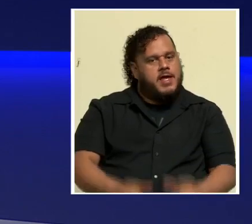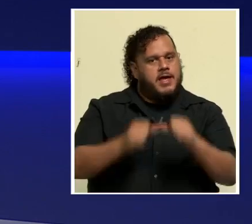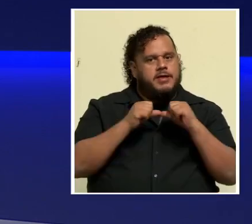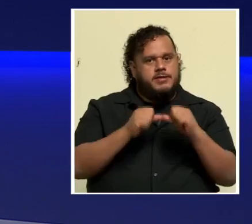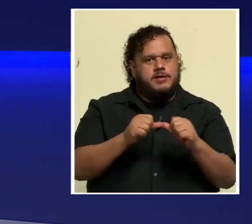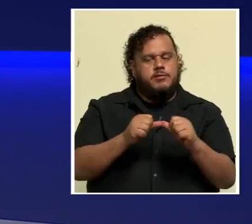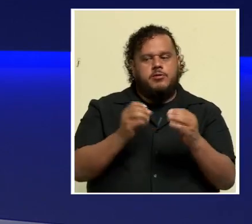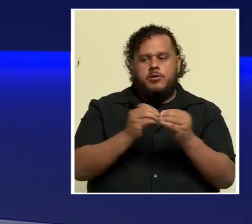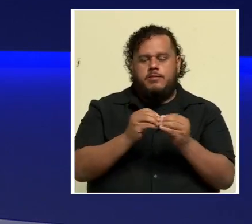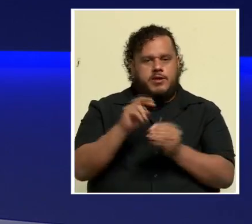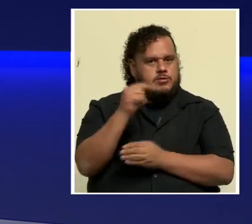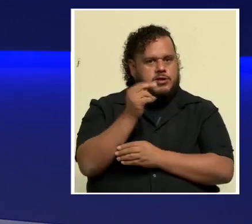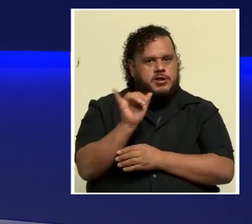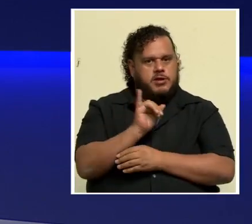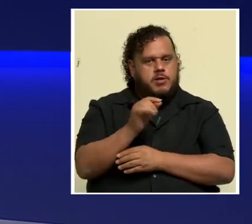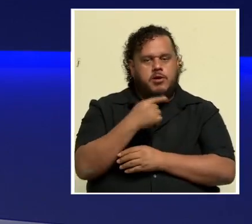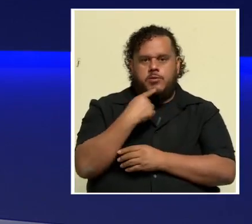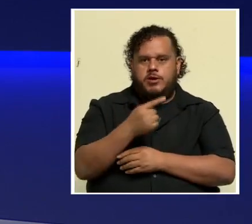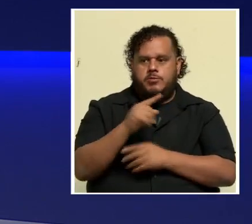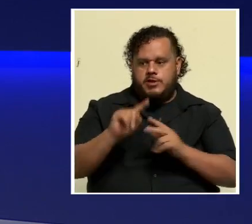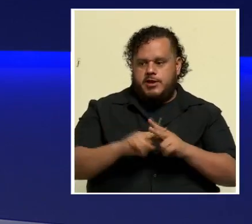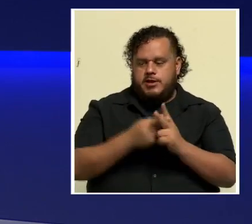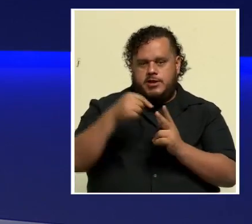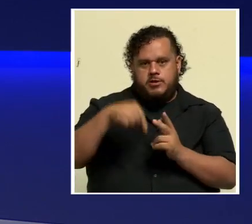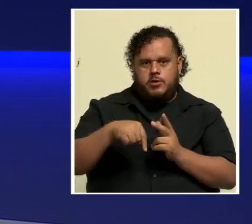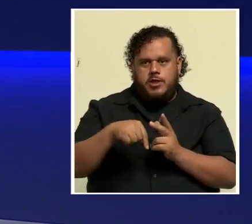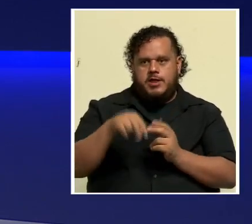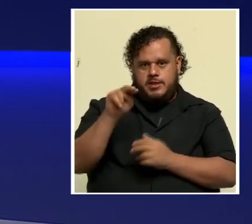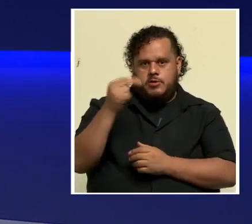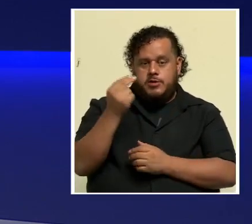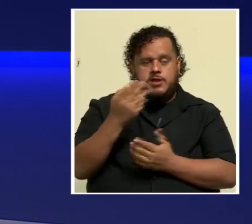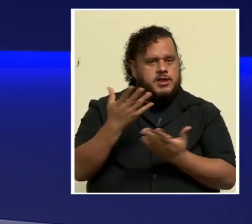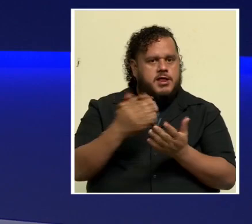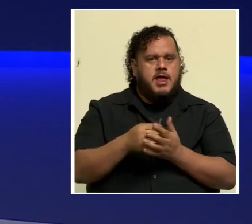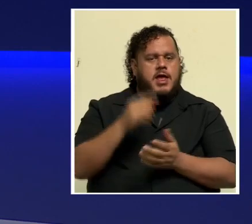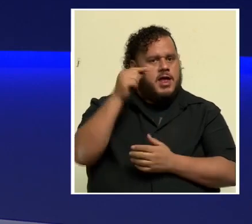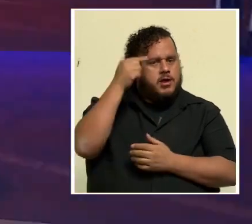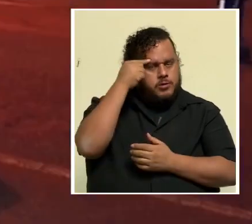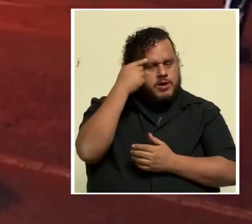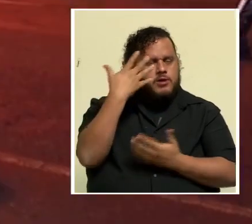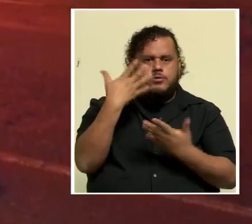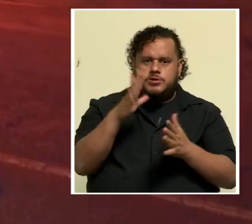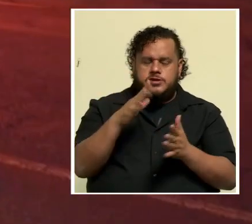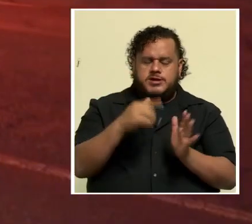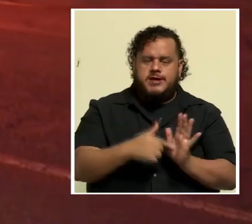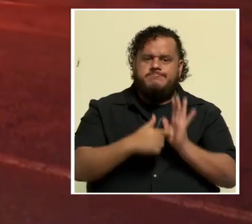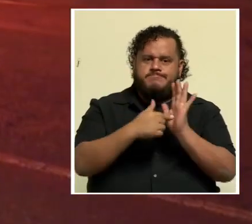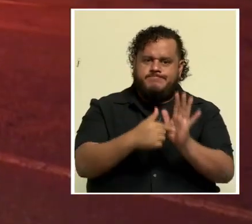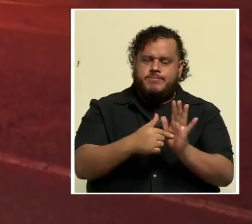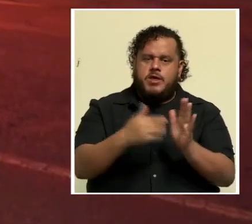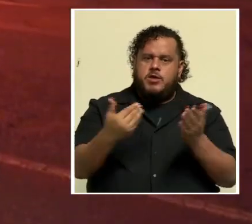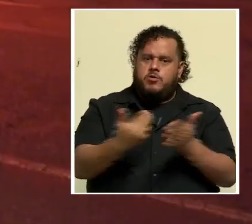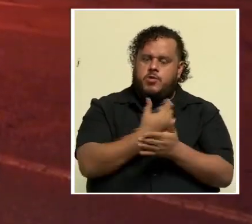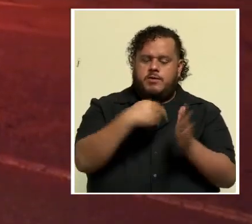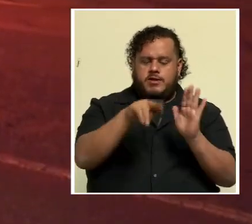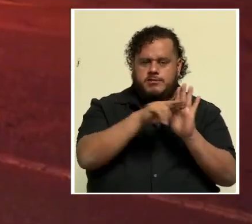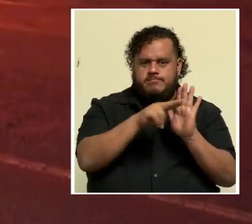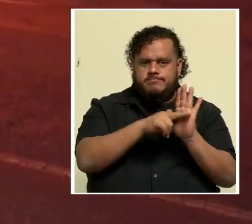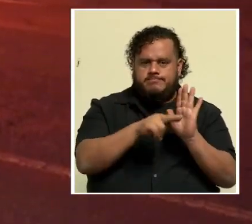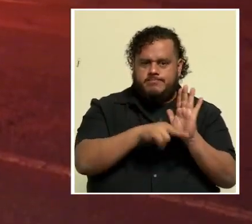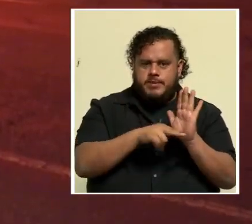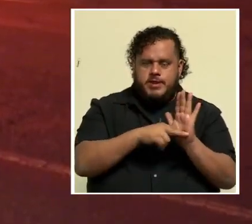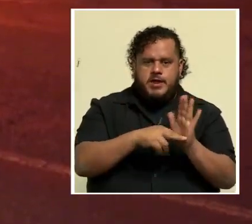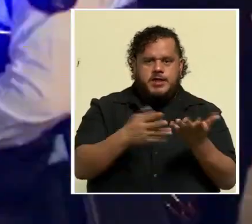Continuamos con más noticias. Como les informamos al inicio de esta edición, el Gobierno de la República dio a conocer una serie de nuevas medidas restrictivas que pretenden